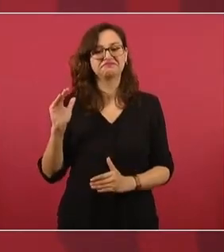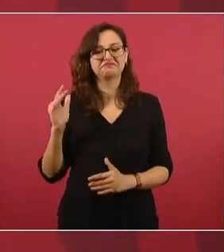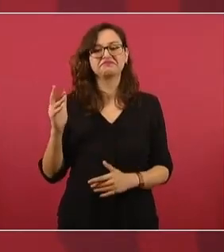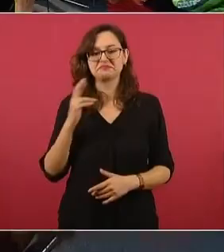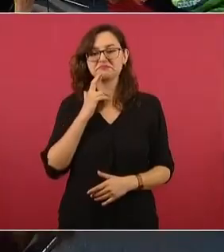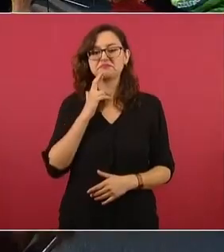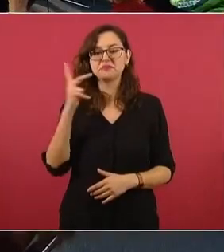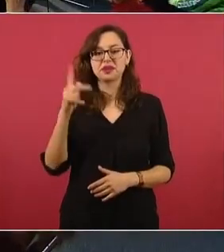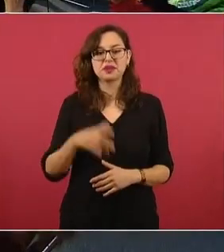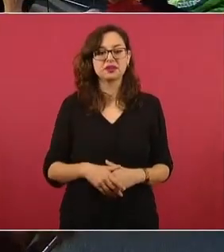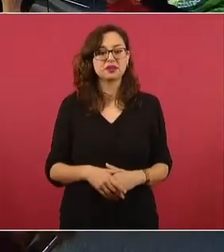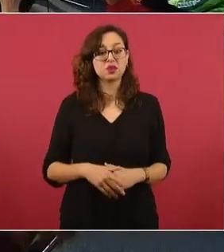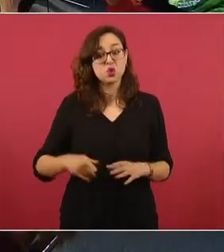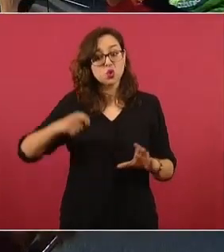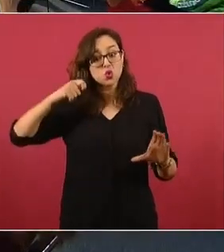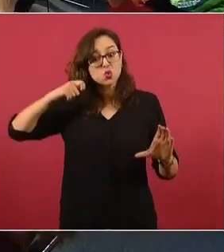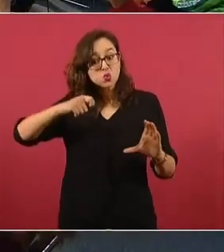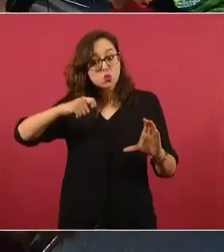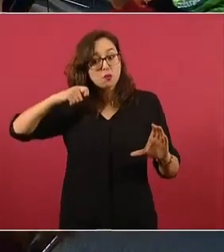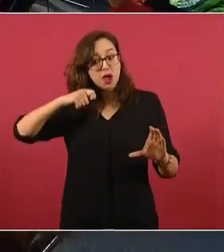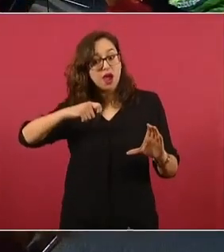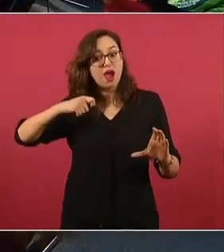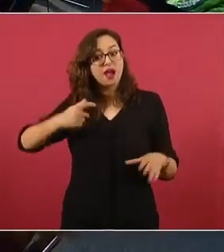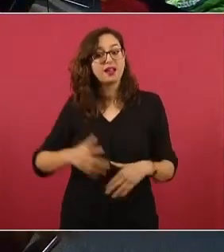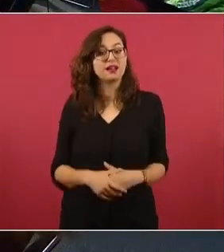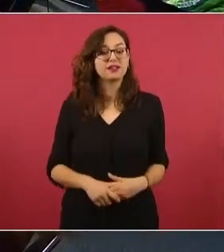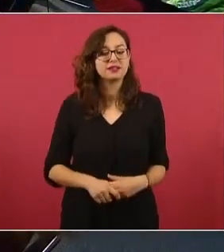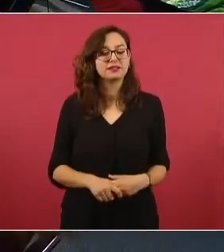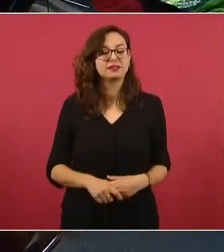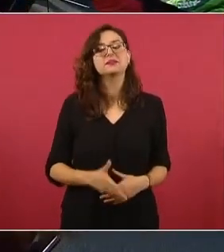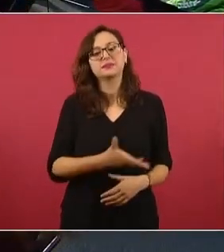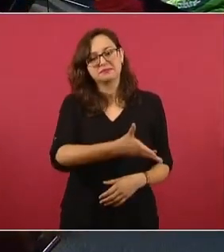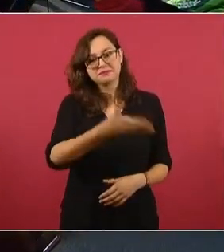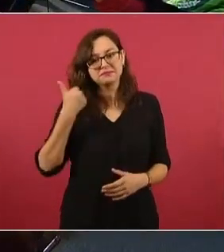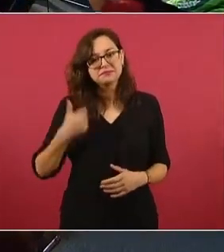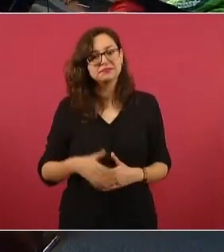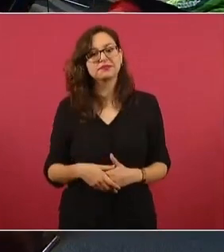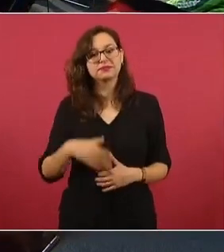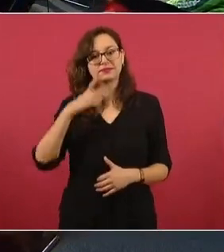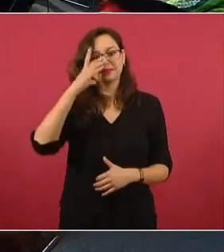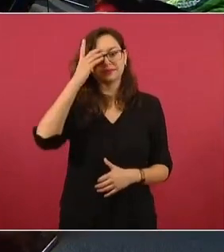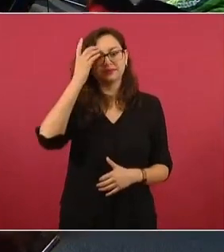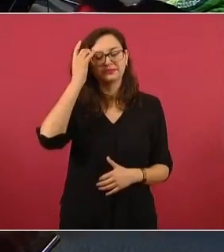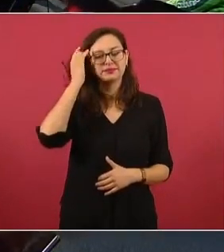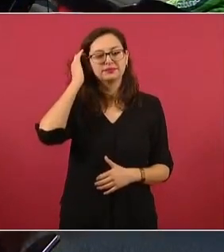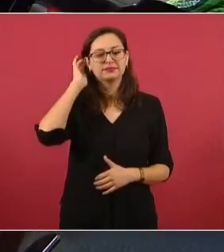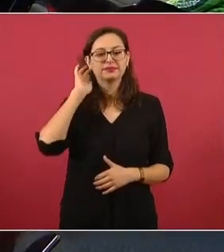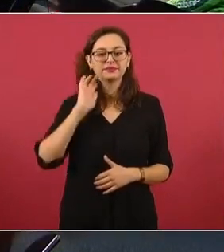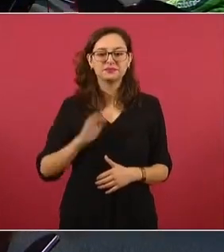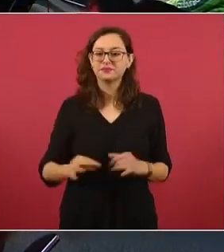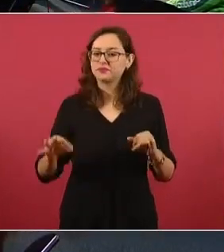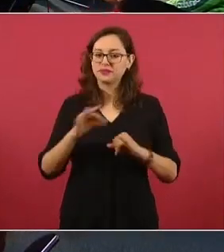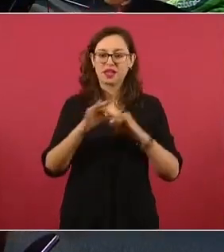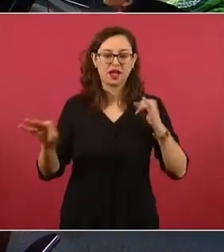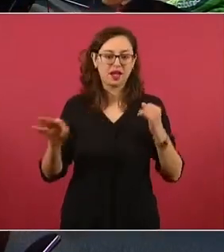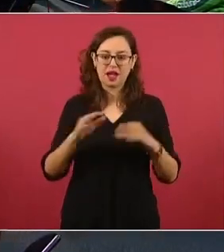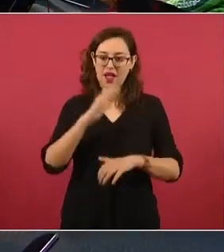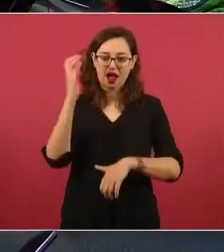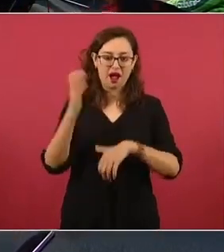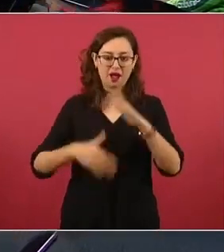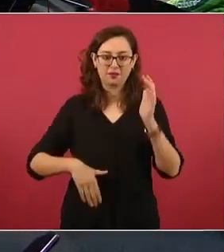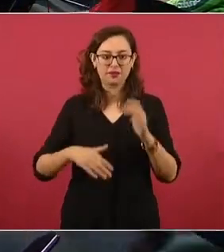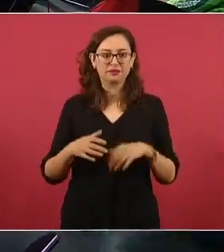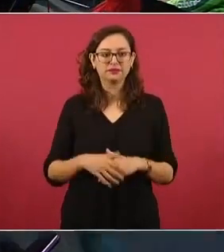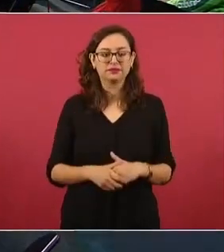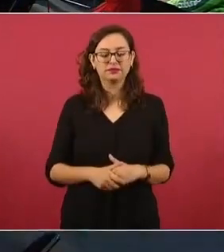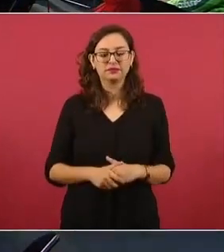Ya vamos, ¿no trajeron la lupa? Pásamela, pónmela ahí, ya terminamos porque si no, queda